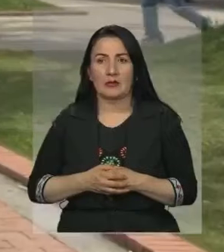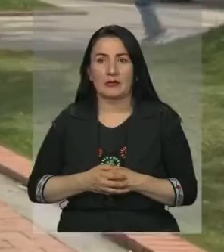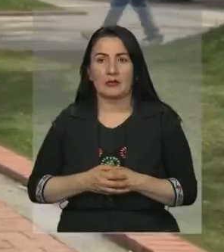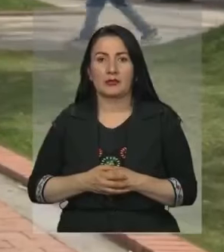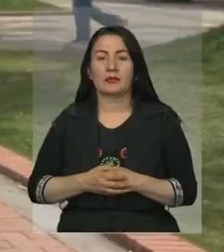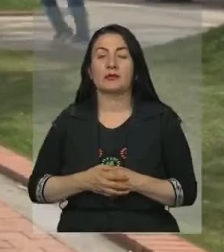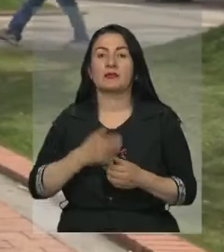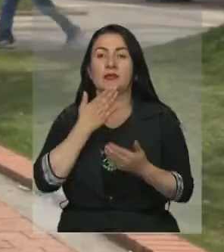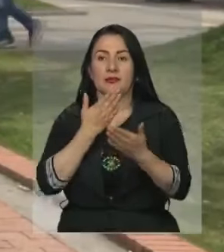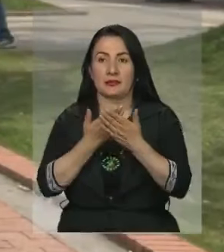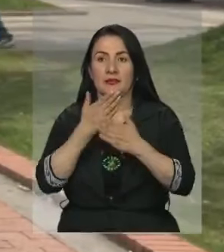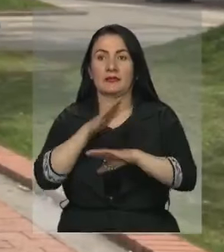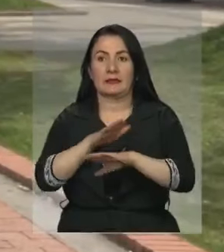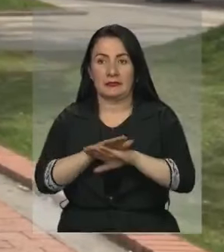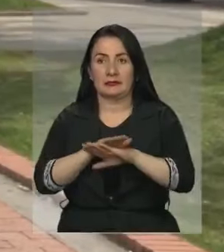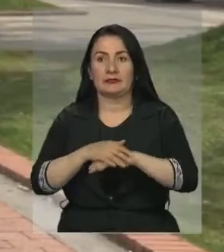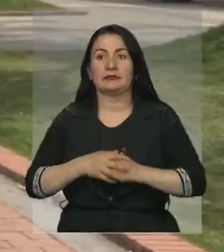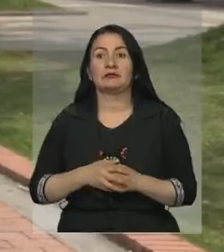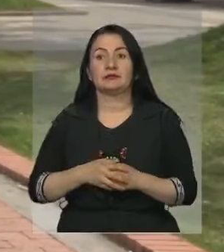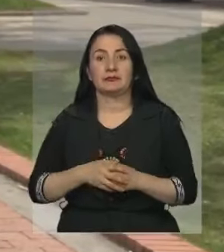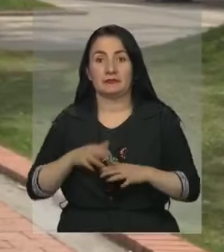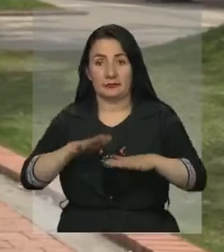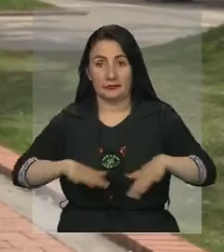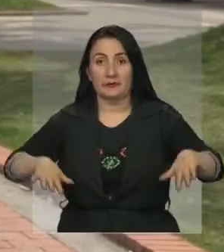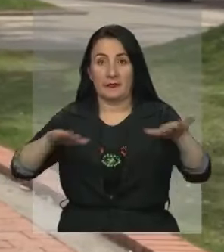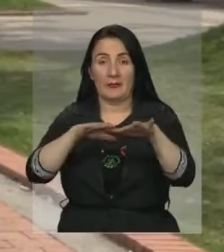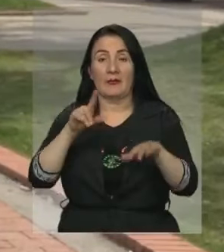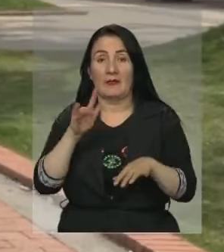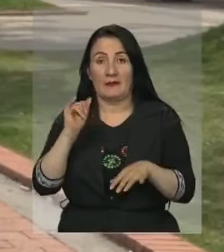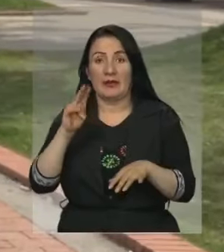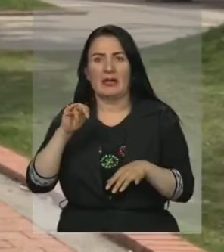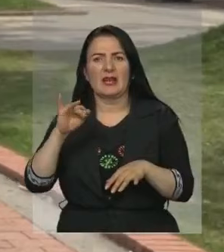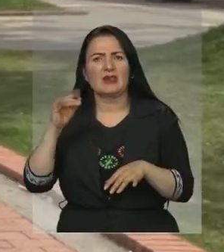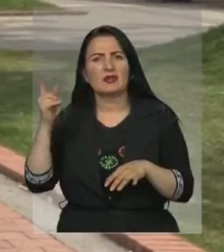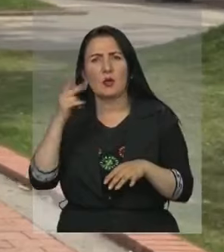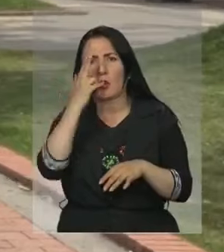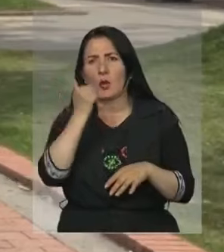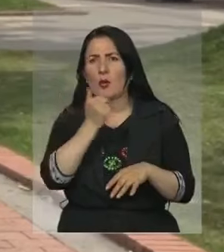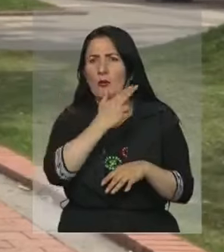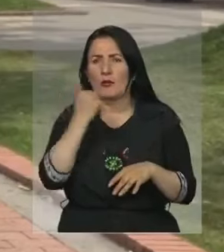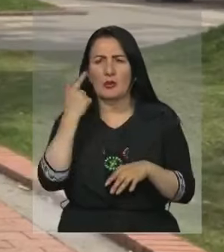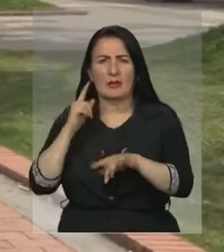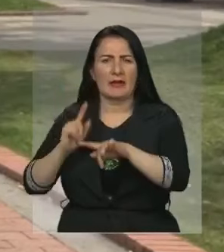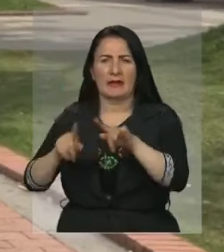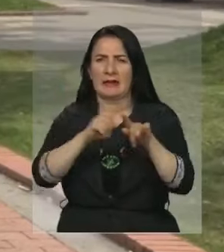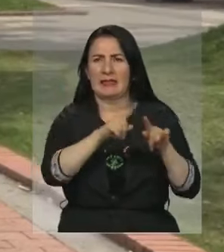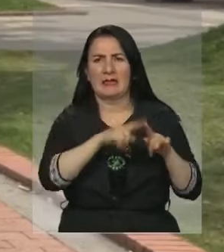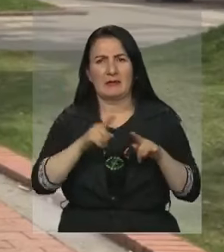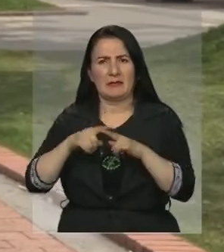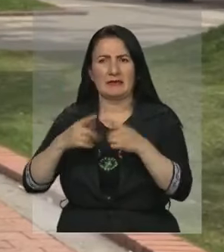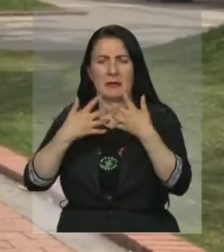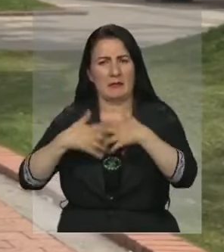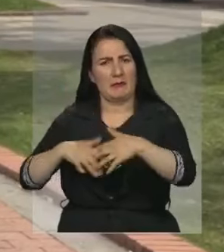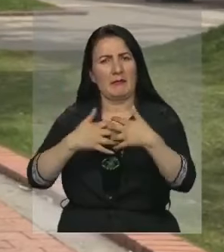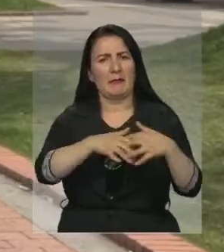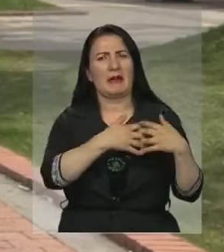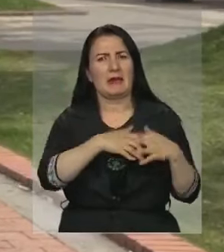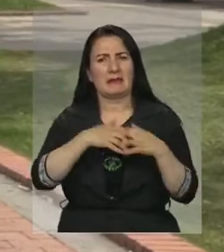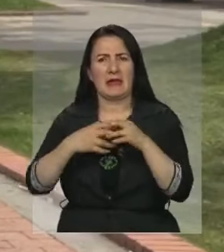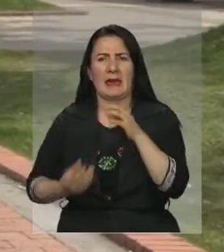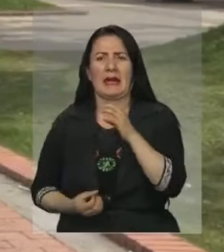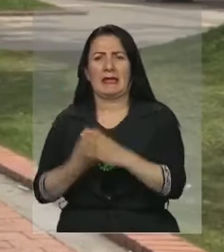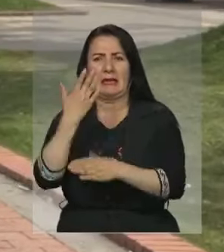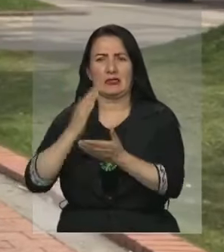Cristian y televidentes, muy buenas tardes. Desde Fenalco Sostenible resaltan el compromiso de pequeñas, medianas y grandes empresas para generar